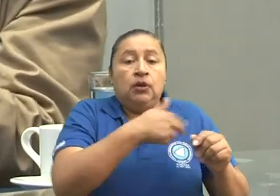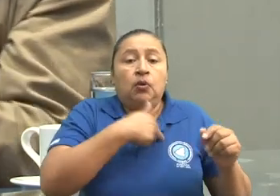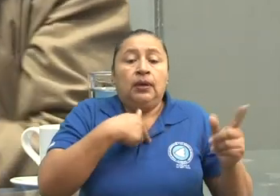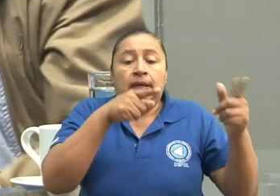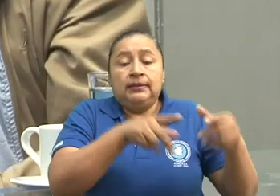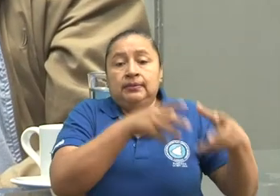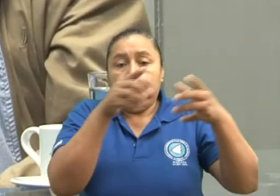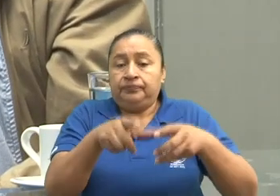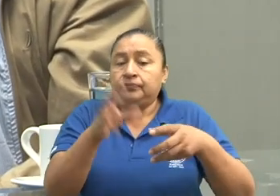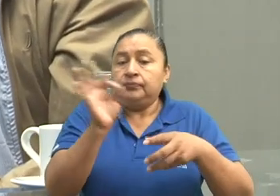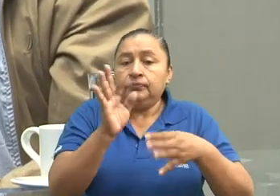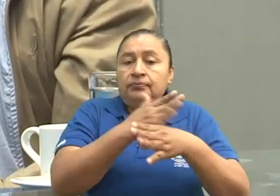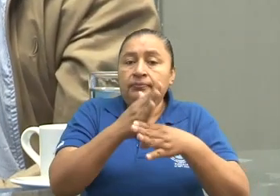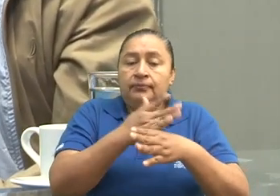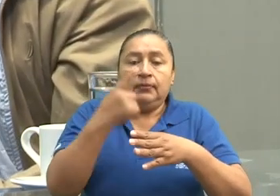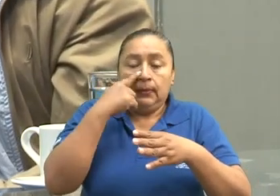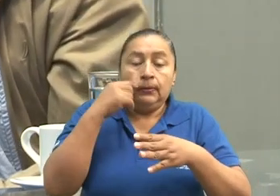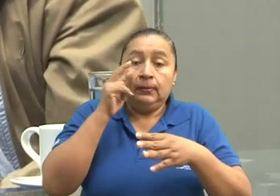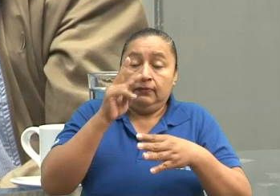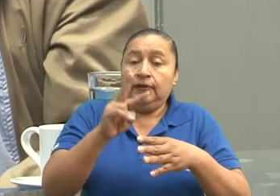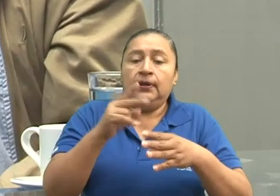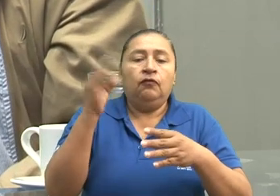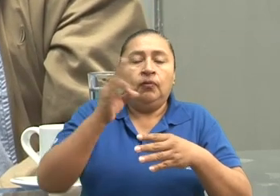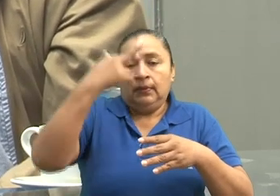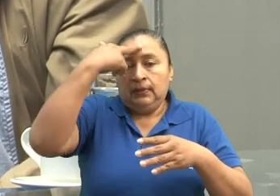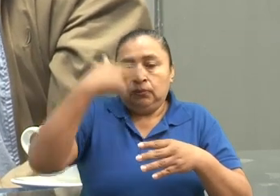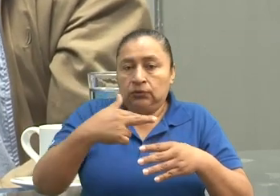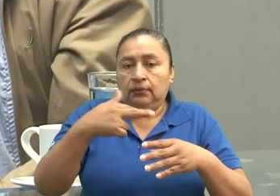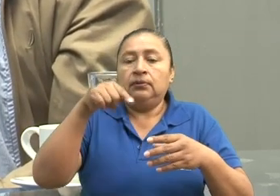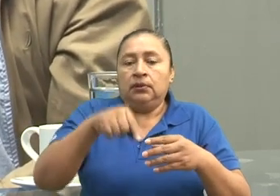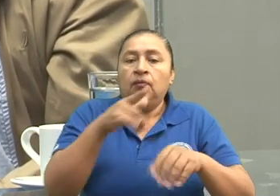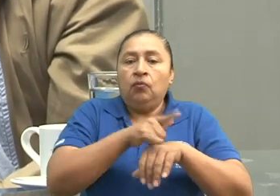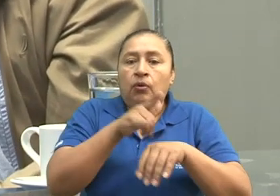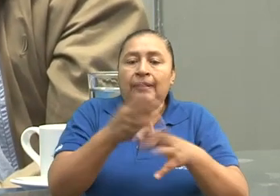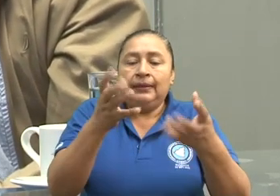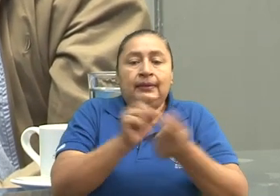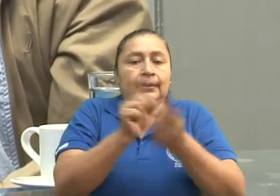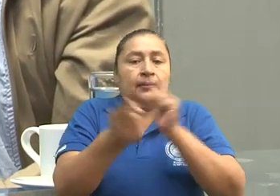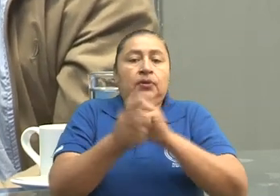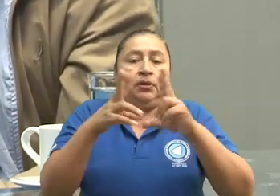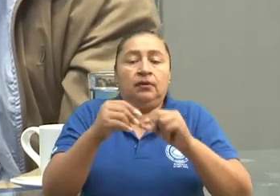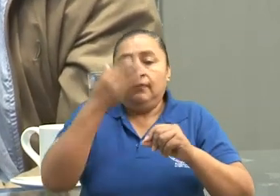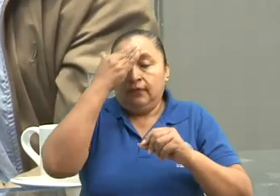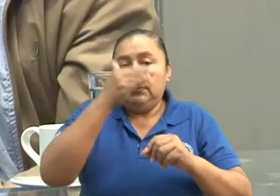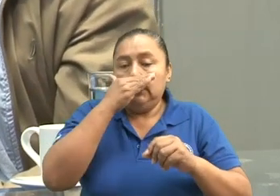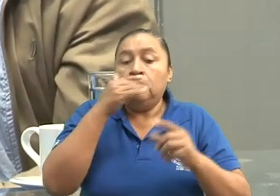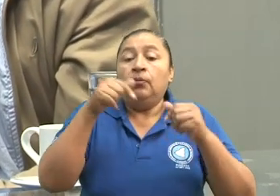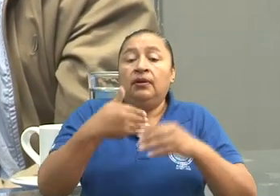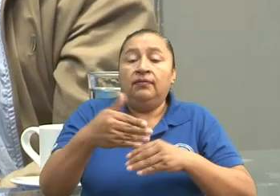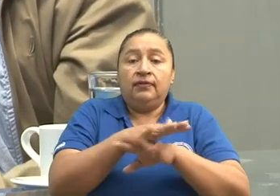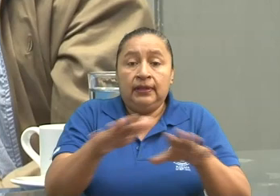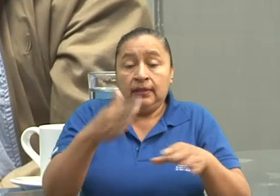una perspectiva realmente responsable y de buscar realmente el cambio en Nicaragua, el Frente Sandinista, porque al final el Frente